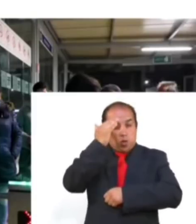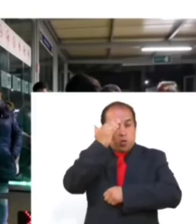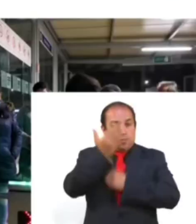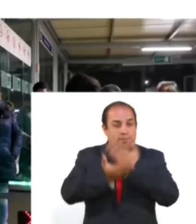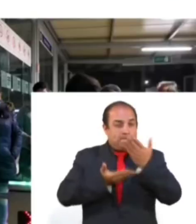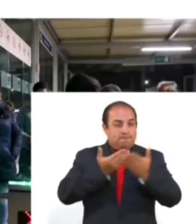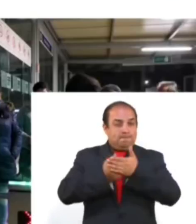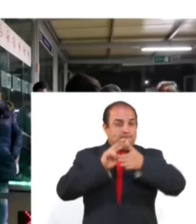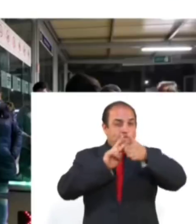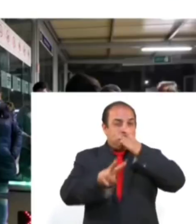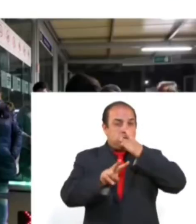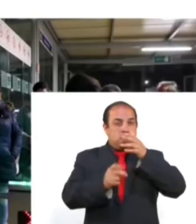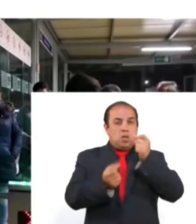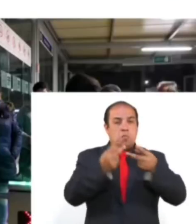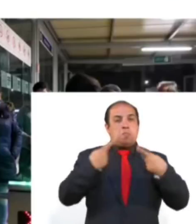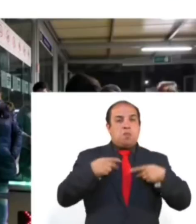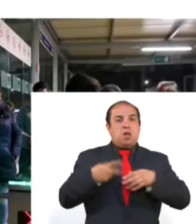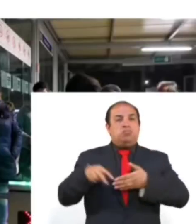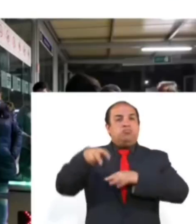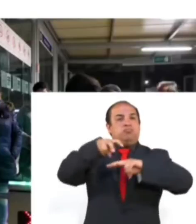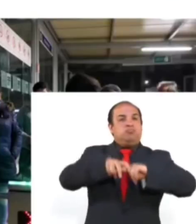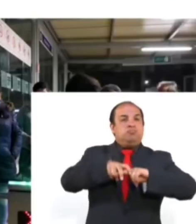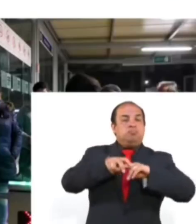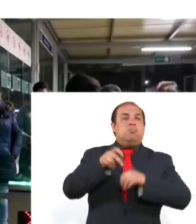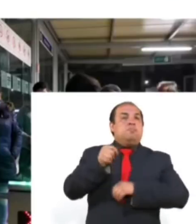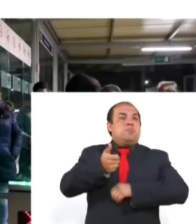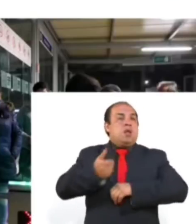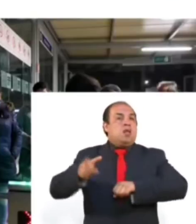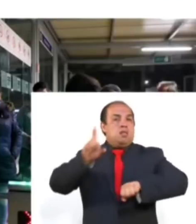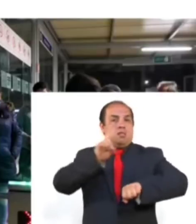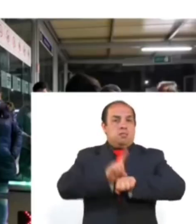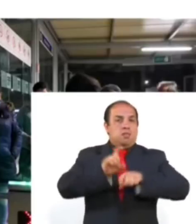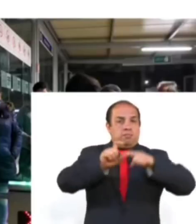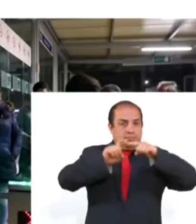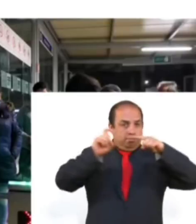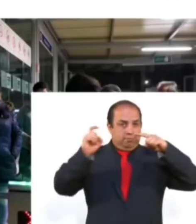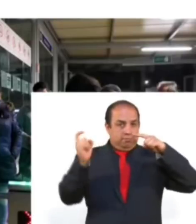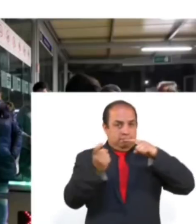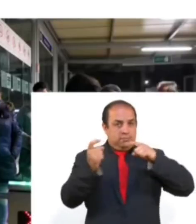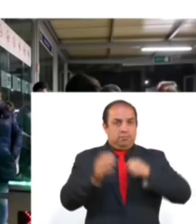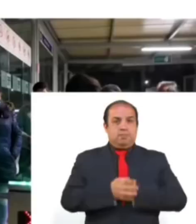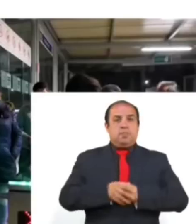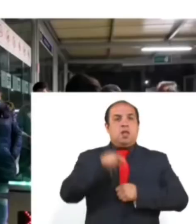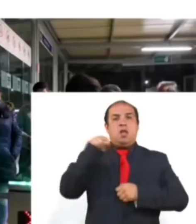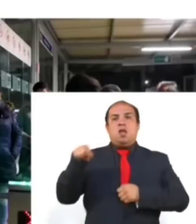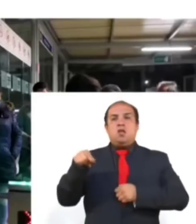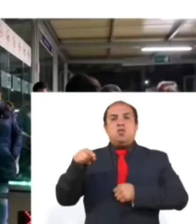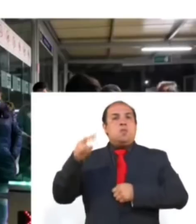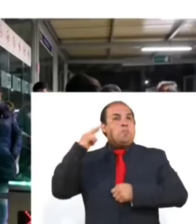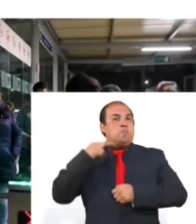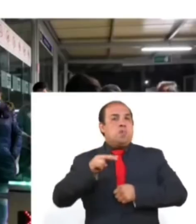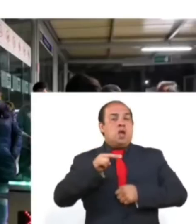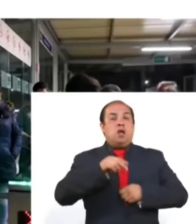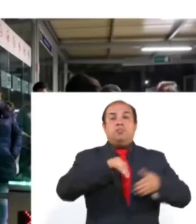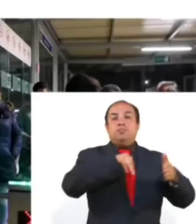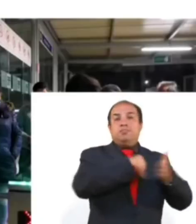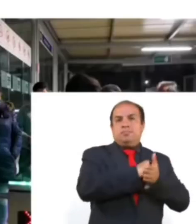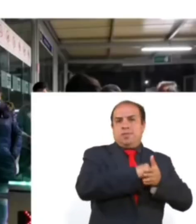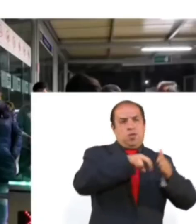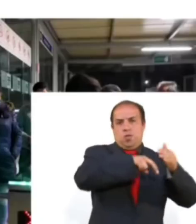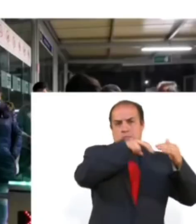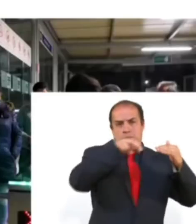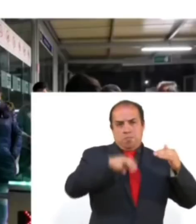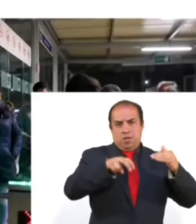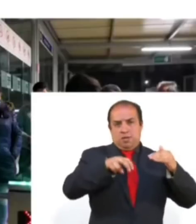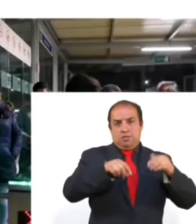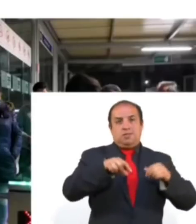vimos personas que se subían Y al igual que los primeros días del cable bus iban hasta la estación terminal y ni siquiera se bajaban y